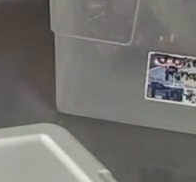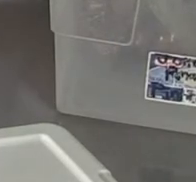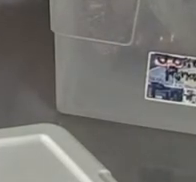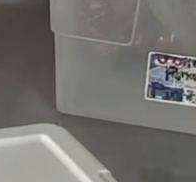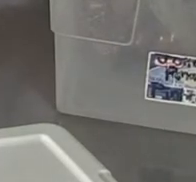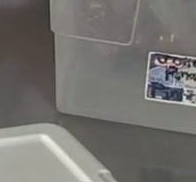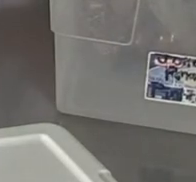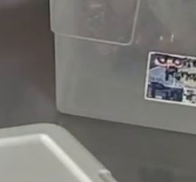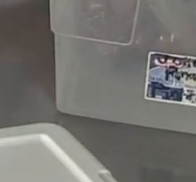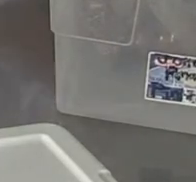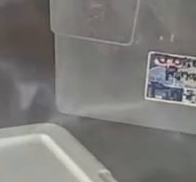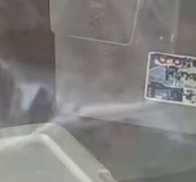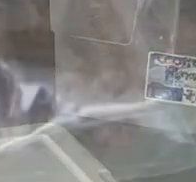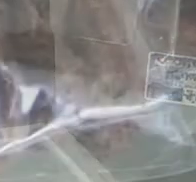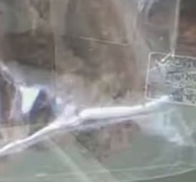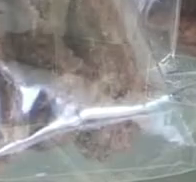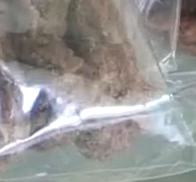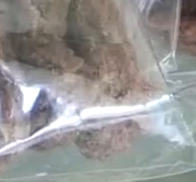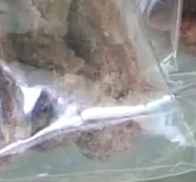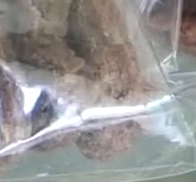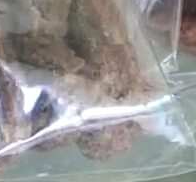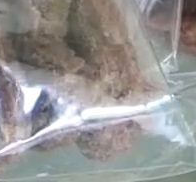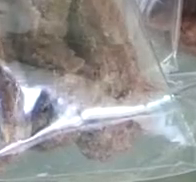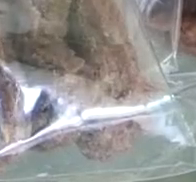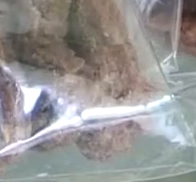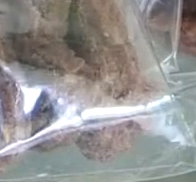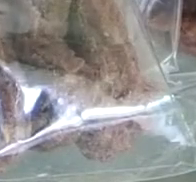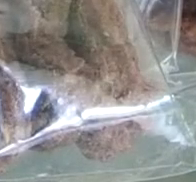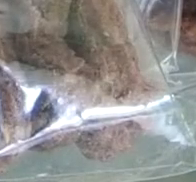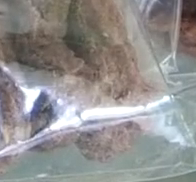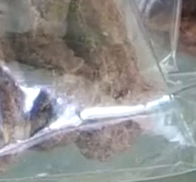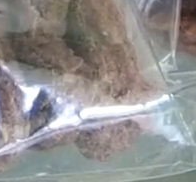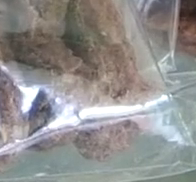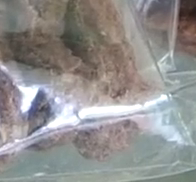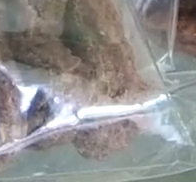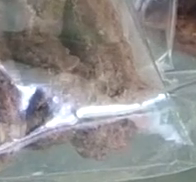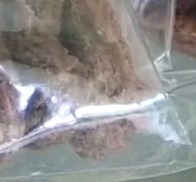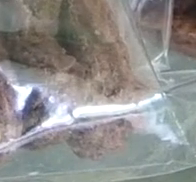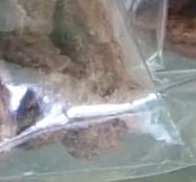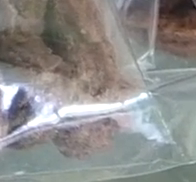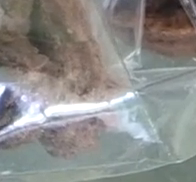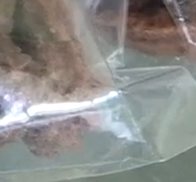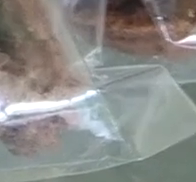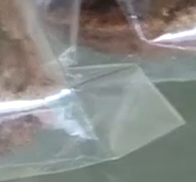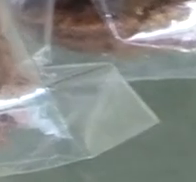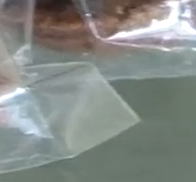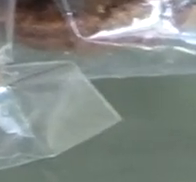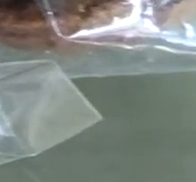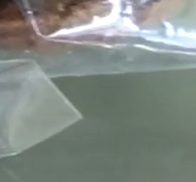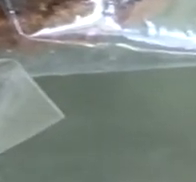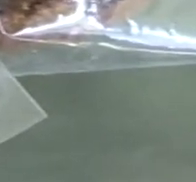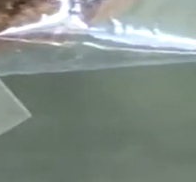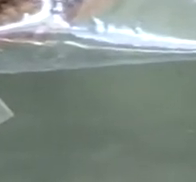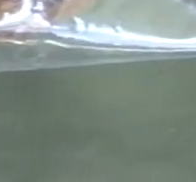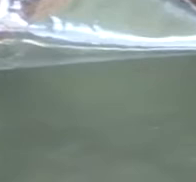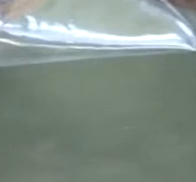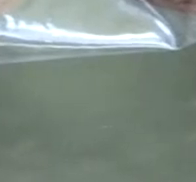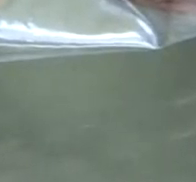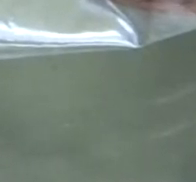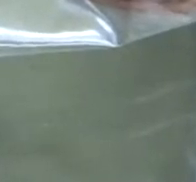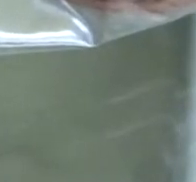el procesamiento históricamente ha sido de las mujeres. Son ellas las que guardan la comida, las